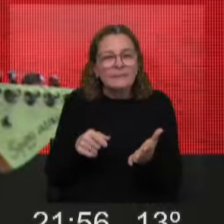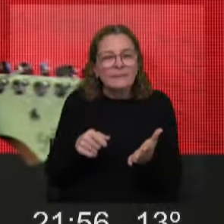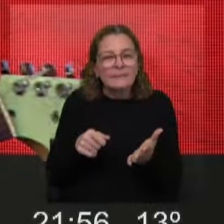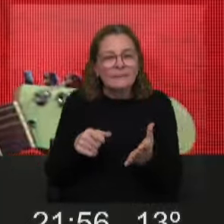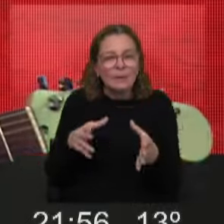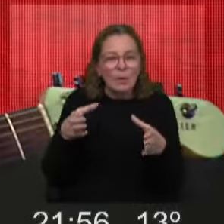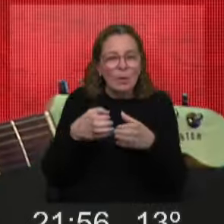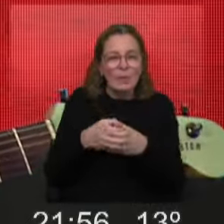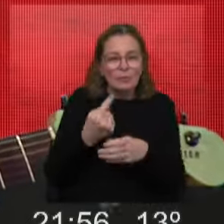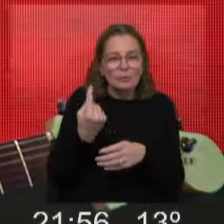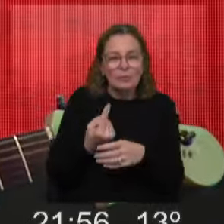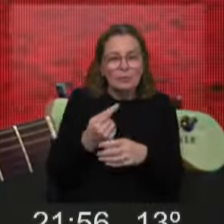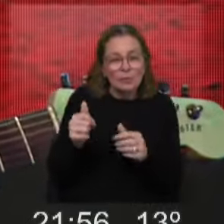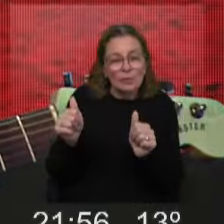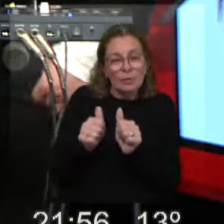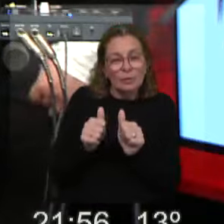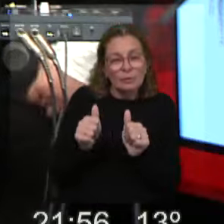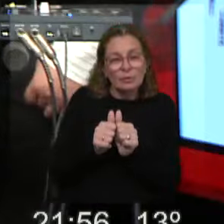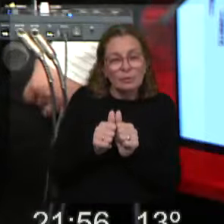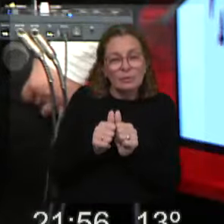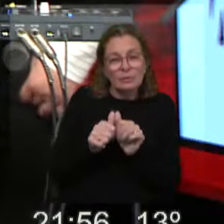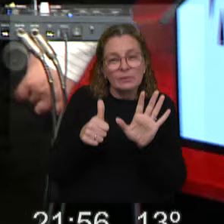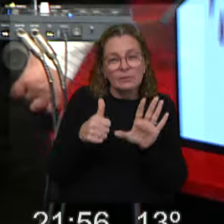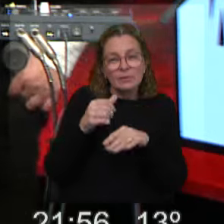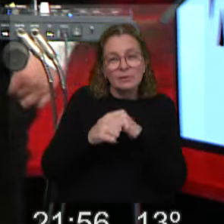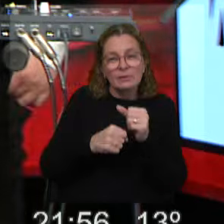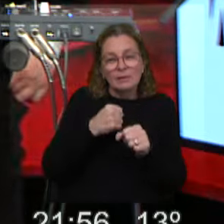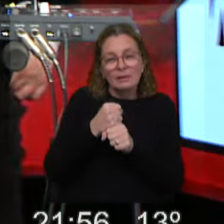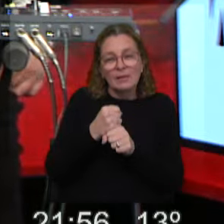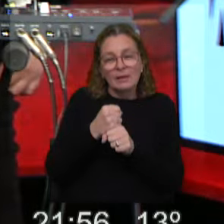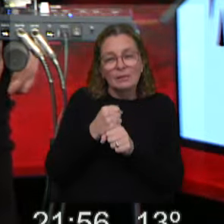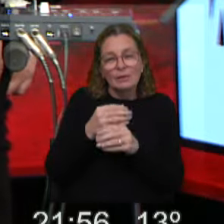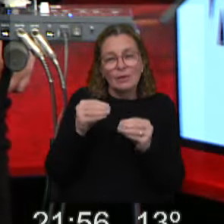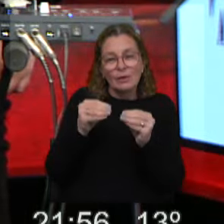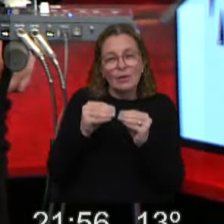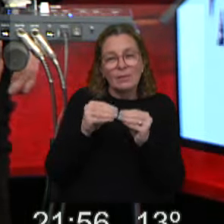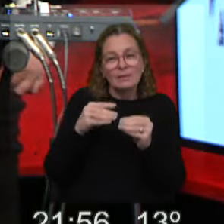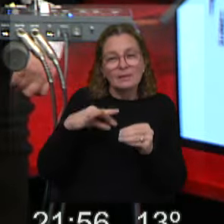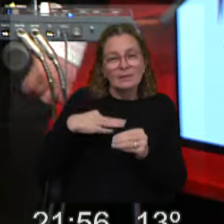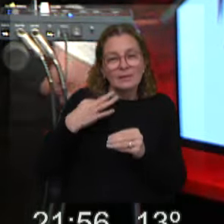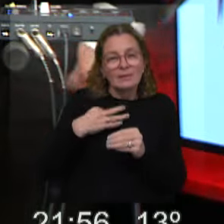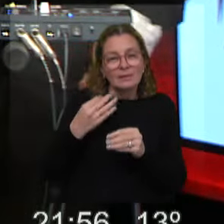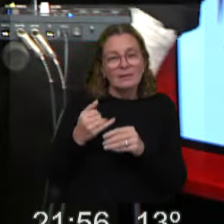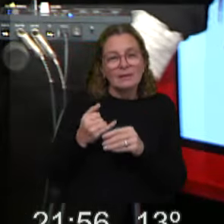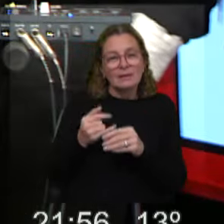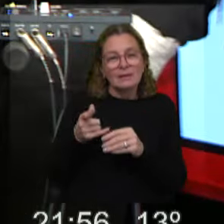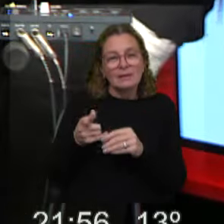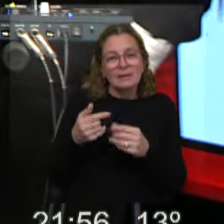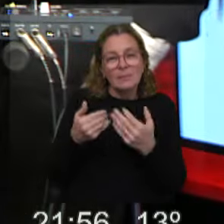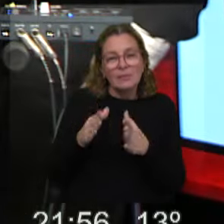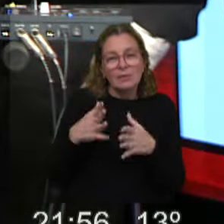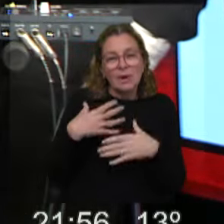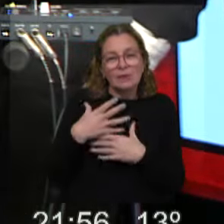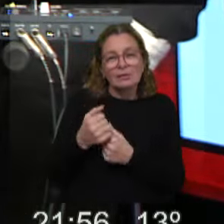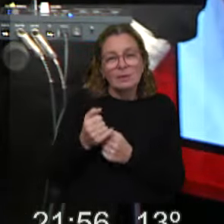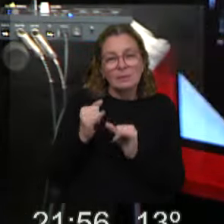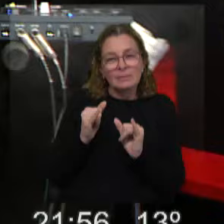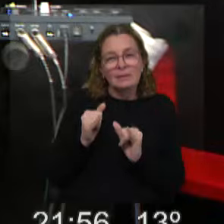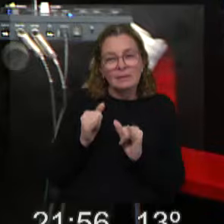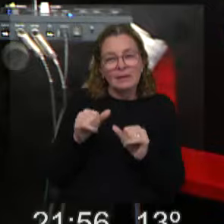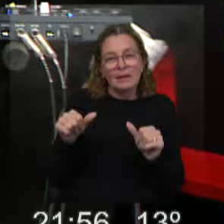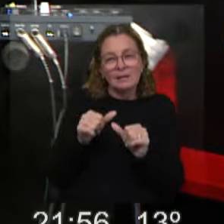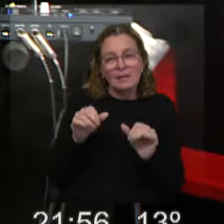nos juntamos con Nati hace ya 6 años. Creo que sí. Somos compañeros de vida. Y ella empezó también a ayudarme a